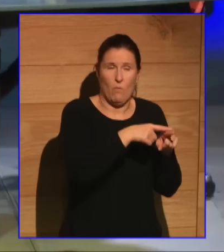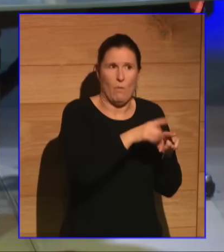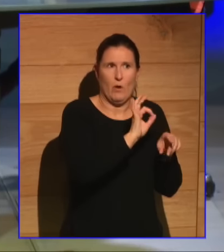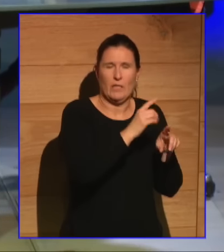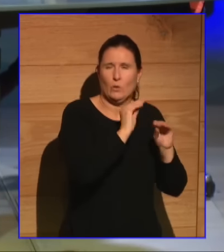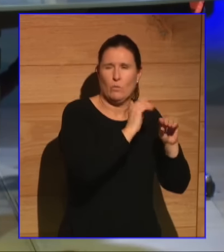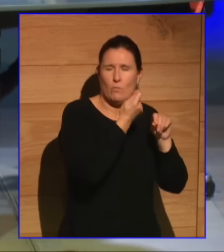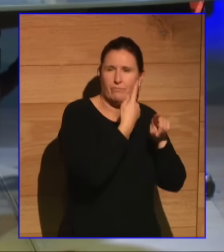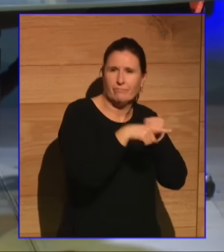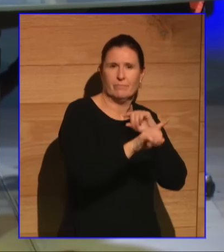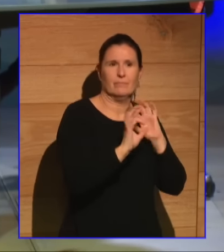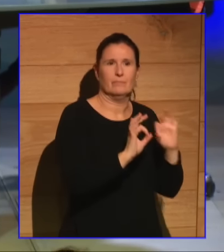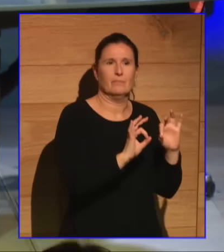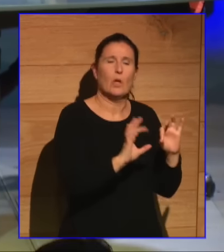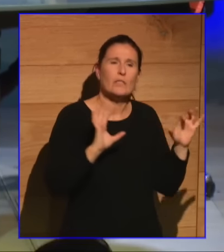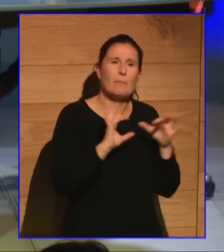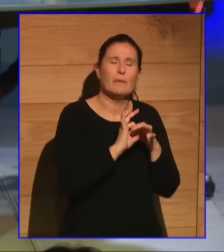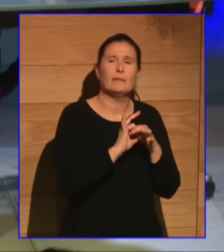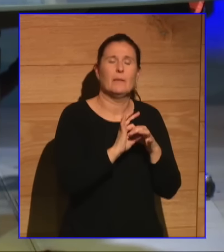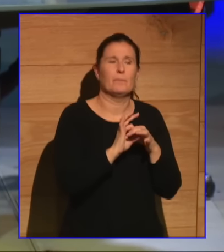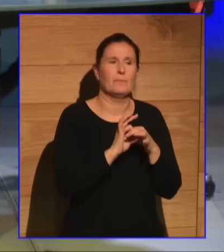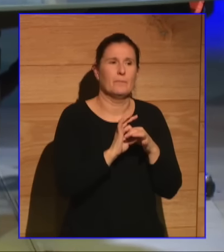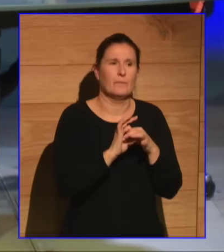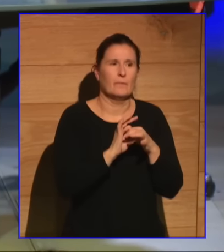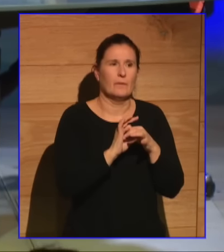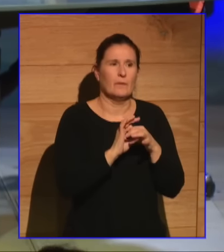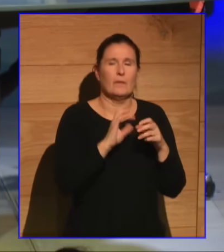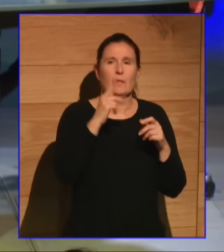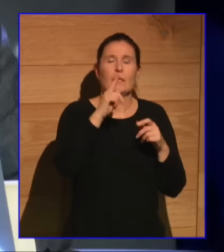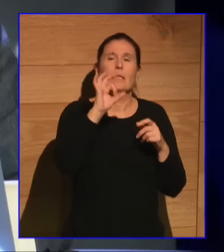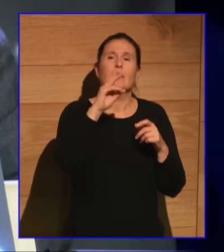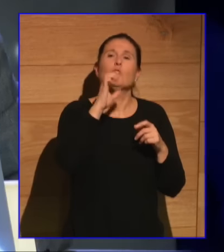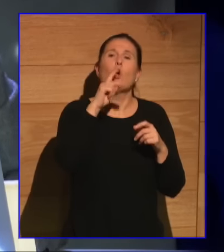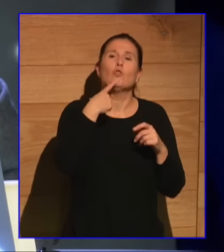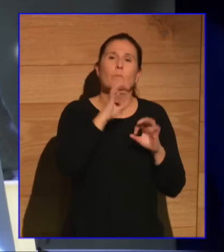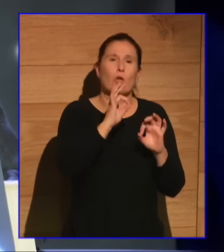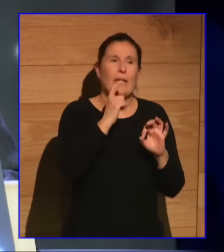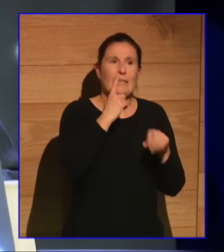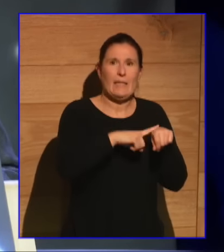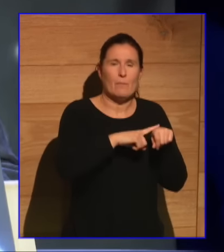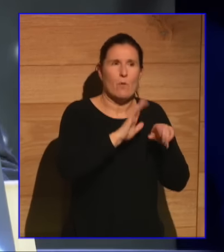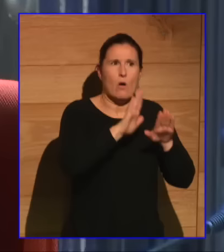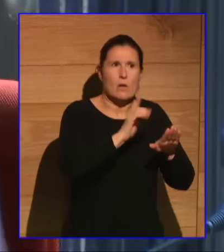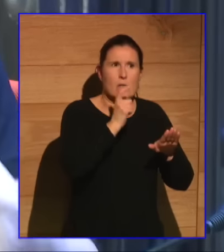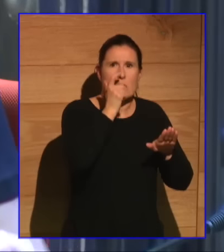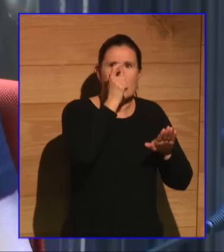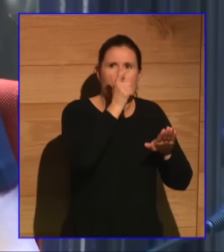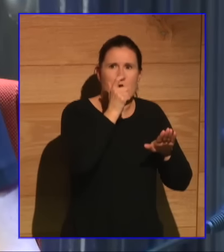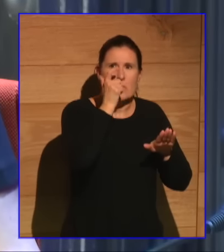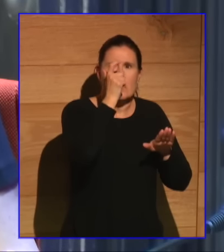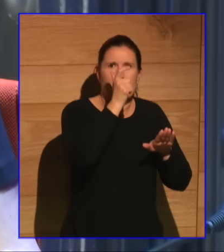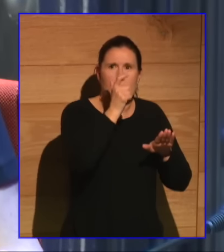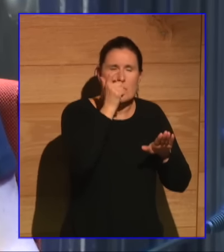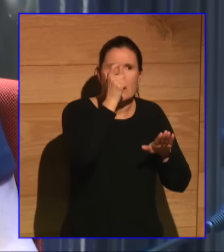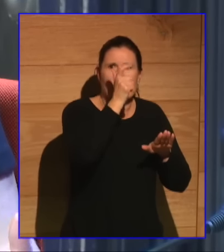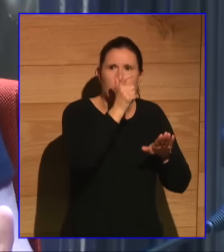que es enormemente hitchcockiana en el manejo de la tensión y en la dilatación del tiempo. Y que ellos se salvan al fin